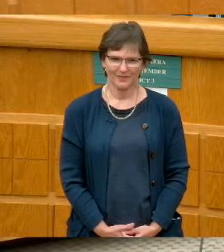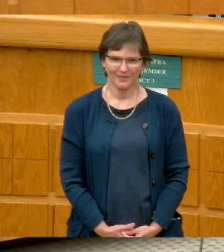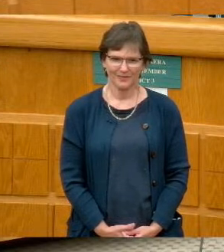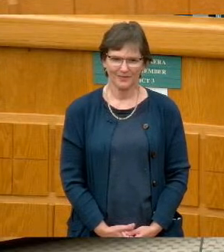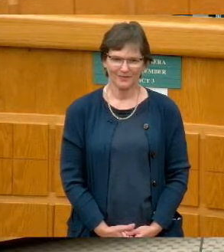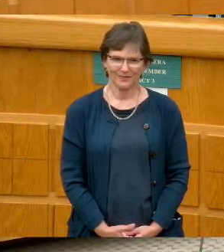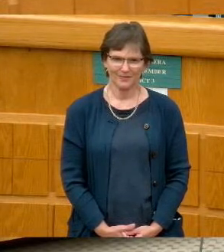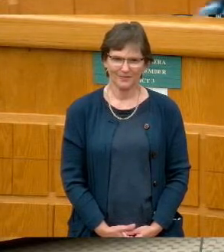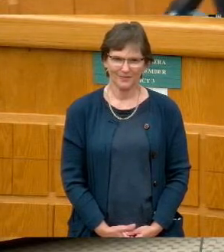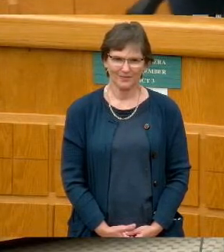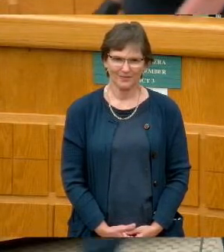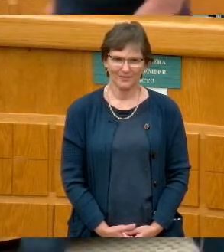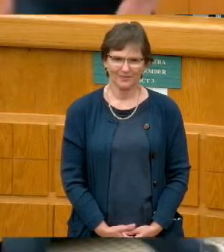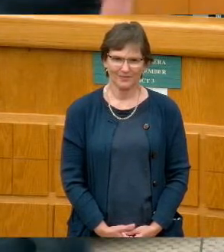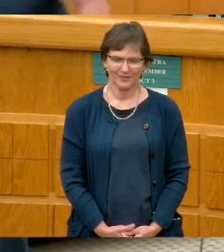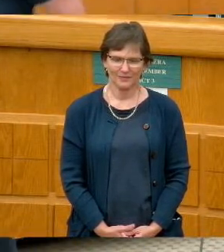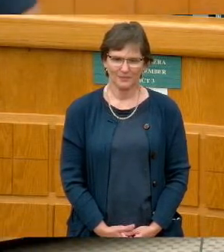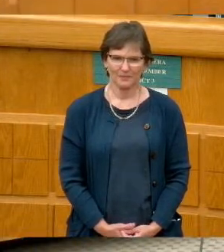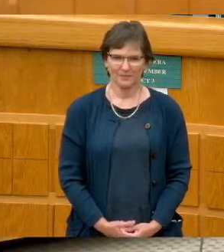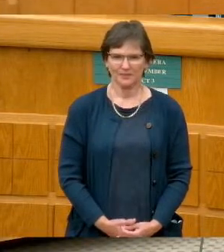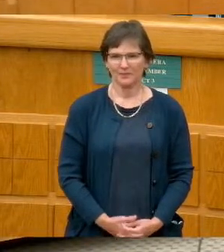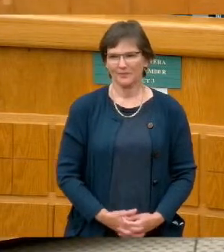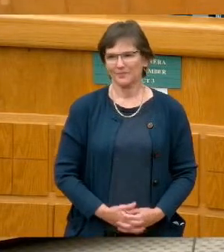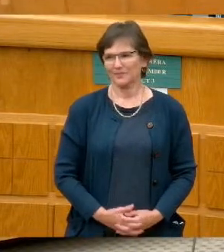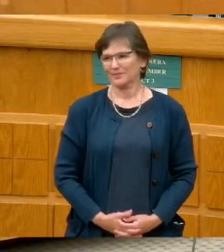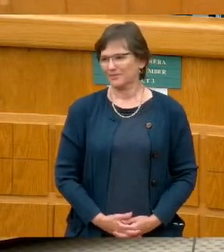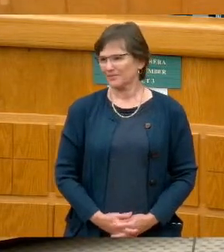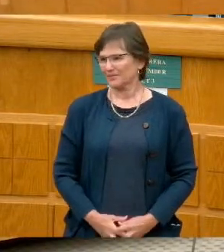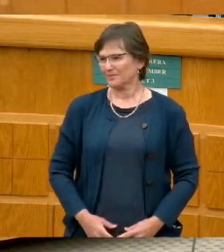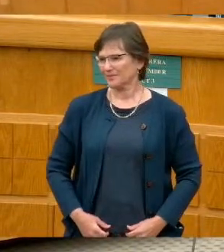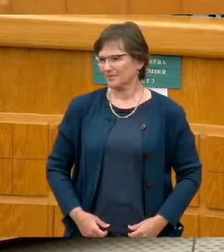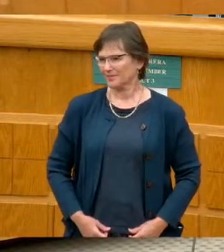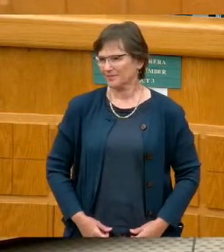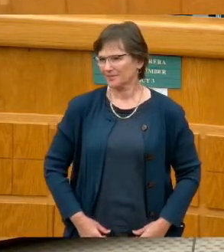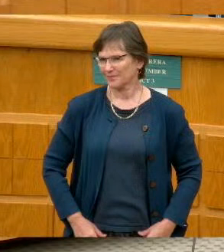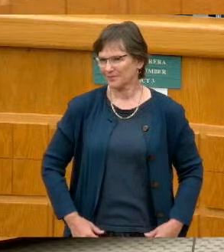restaurantes por cumplir y ayudar a su comunidad.